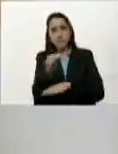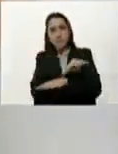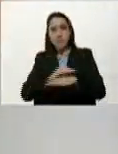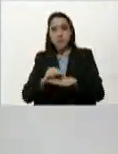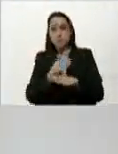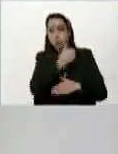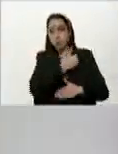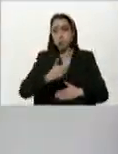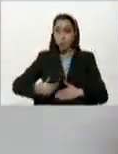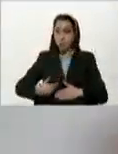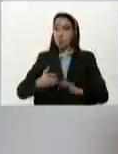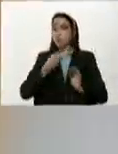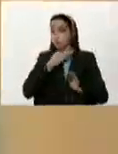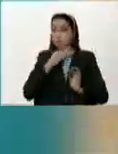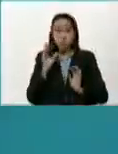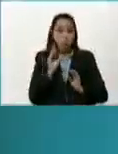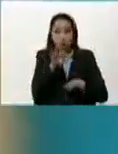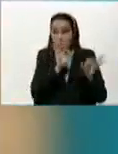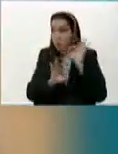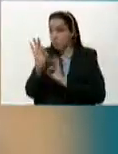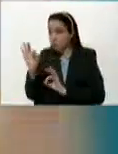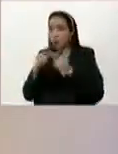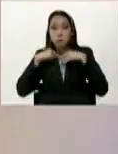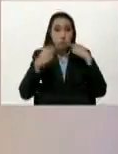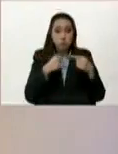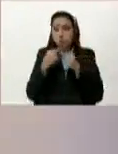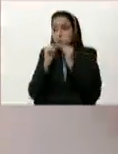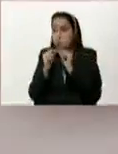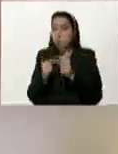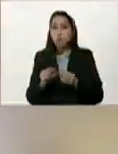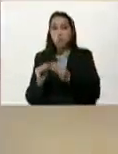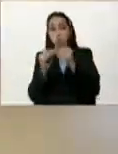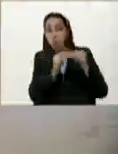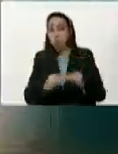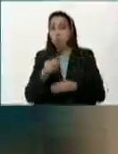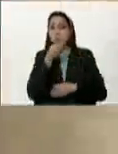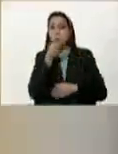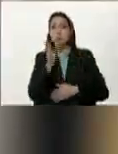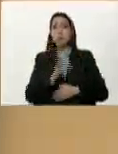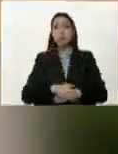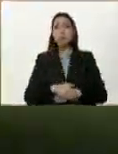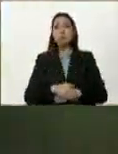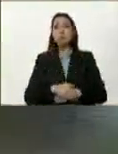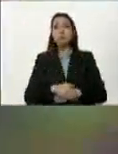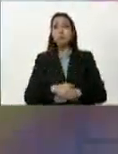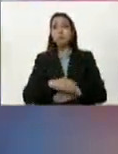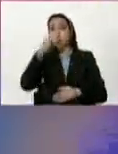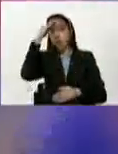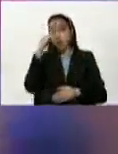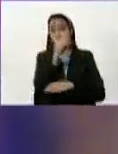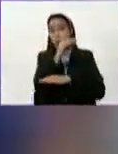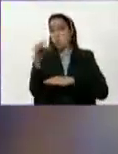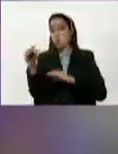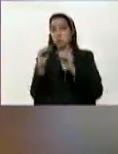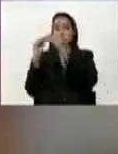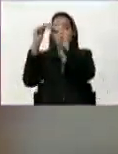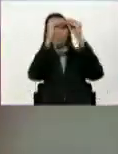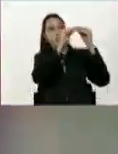la presidencia por el buen gusto vale un aplauso al general general de las luces